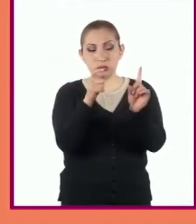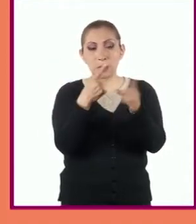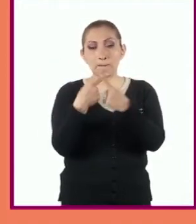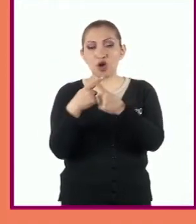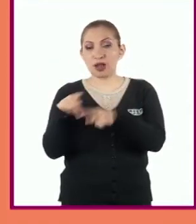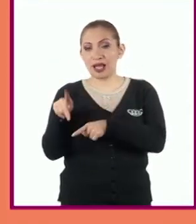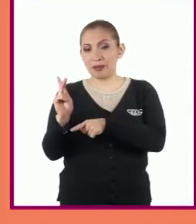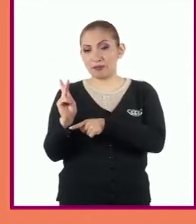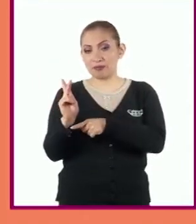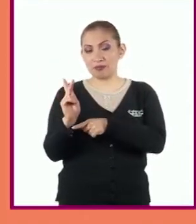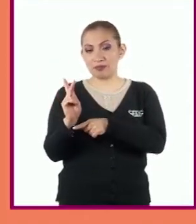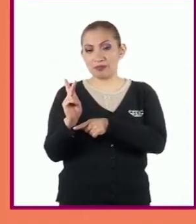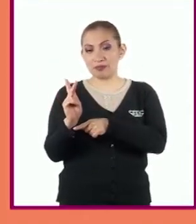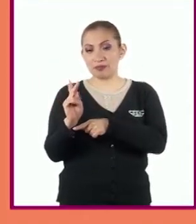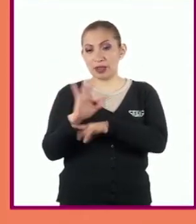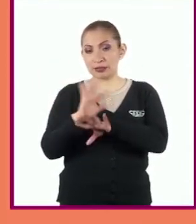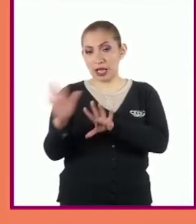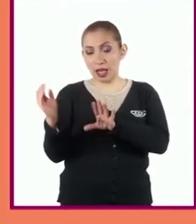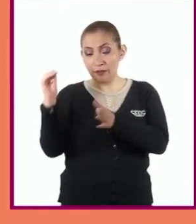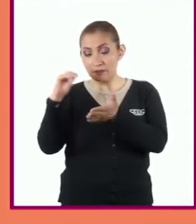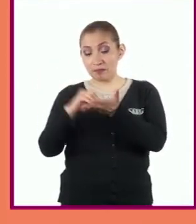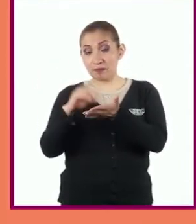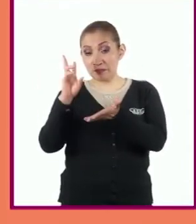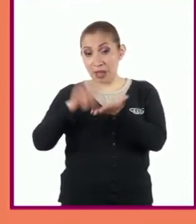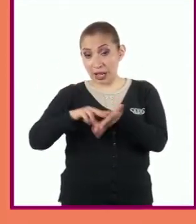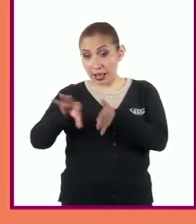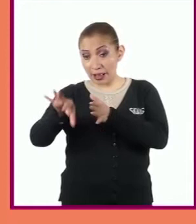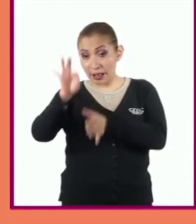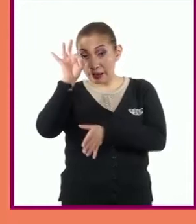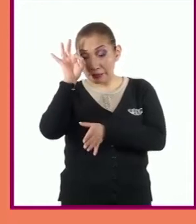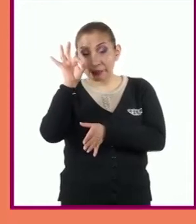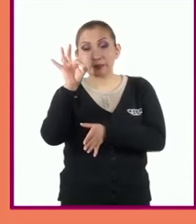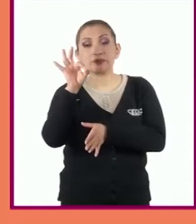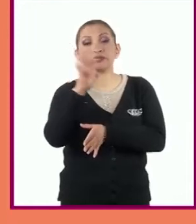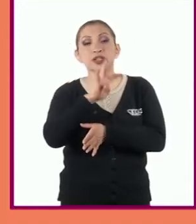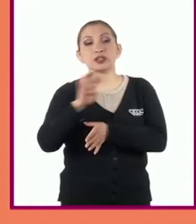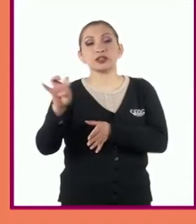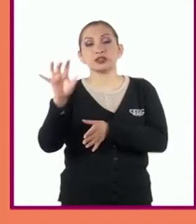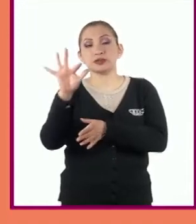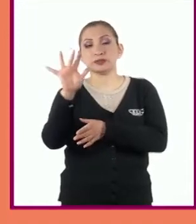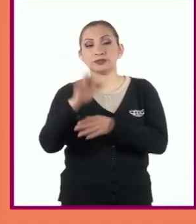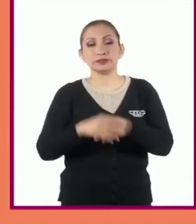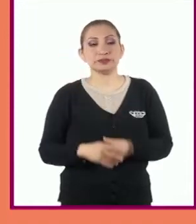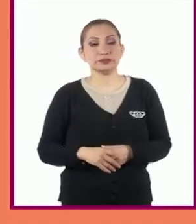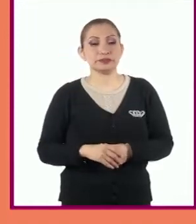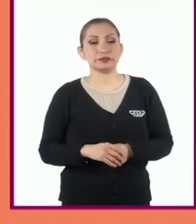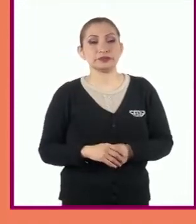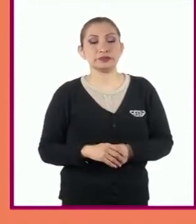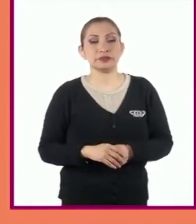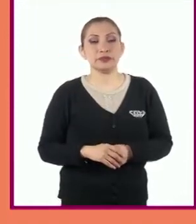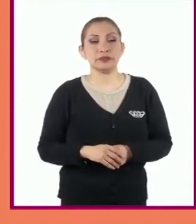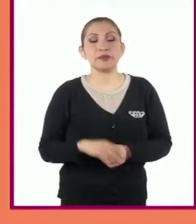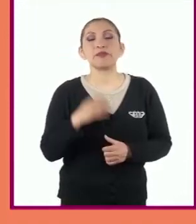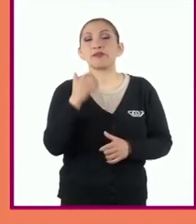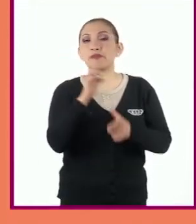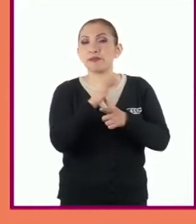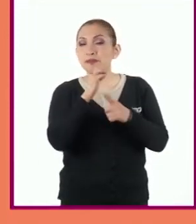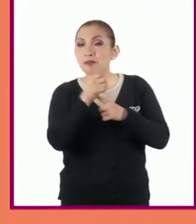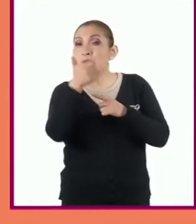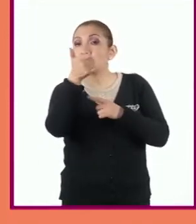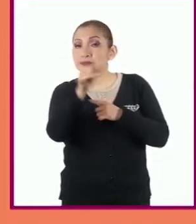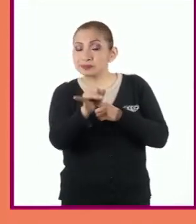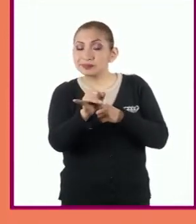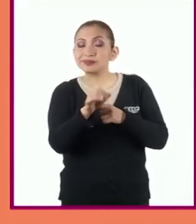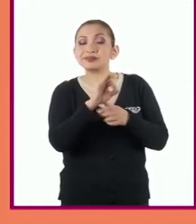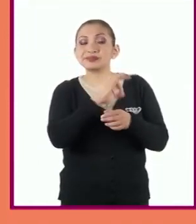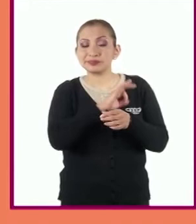K. Ya determinado su valor, en este caso 950. Y así, de esta